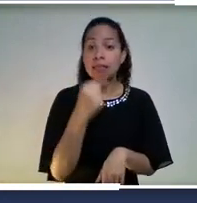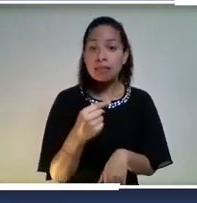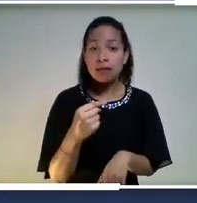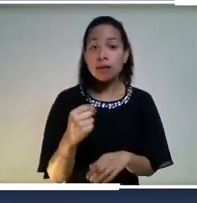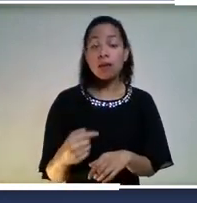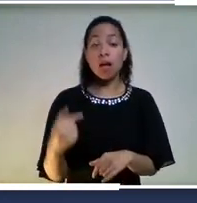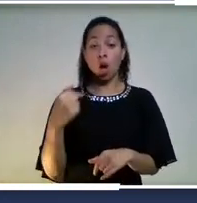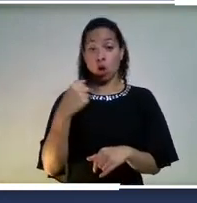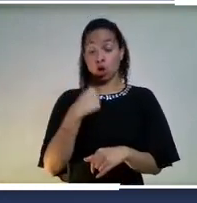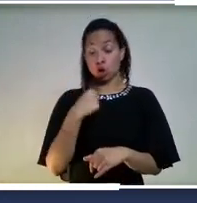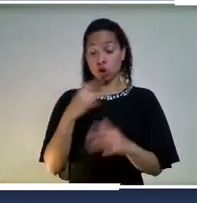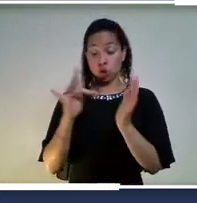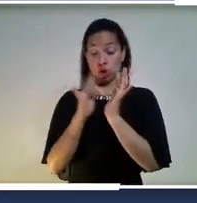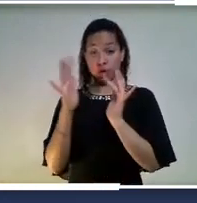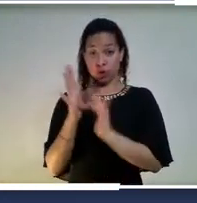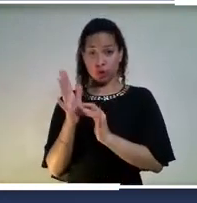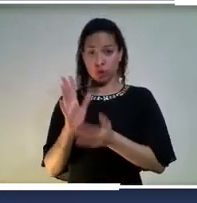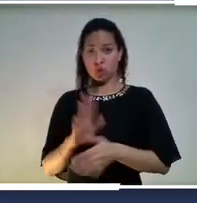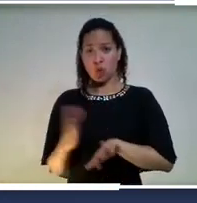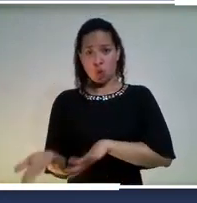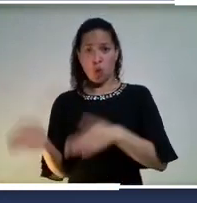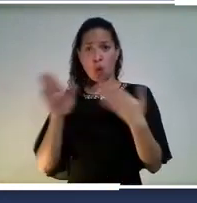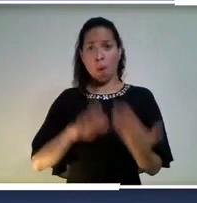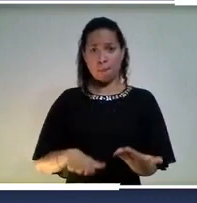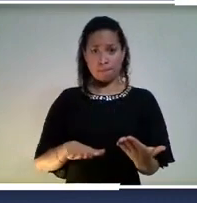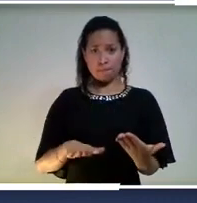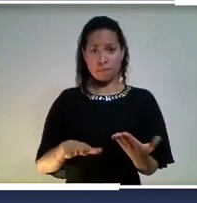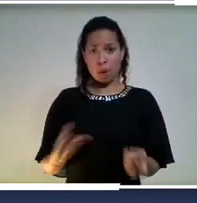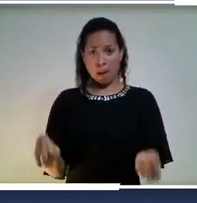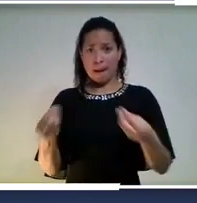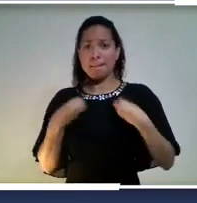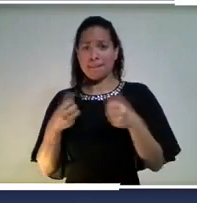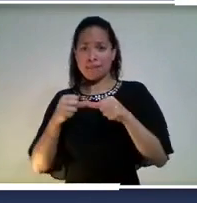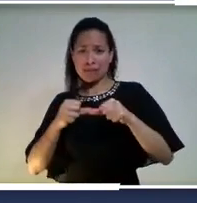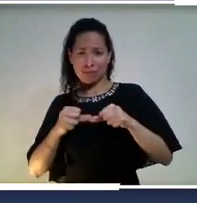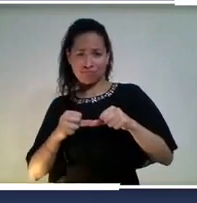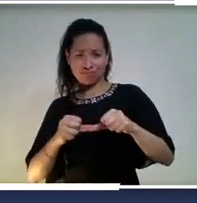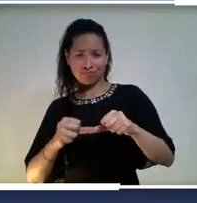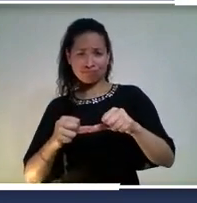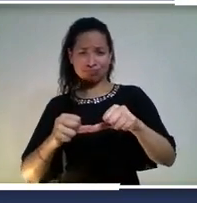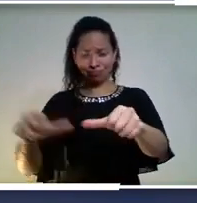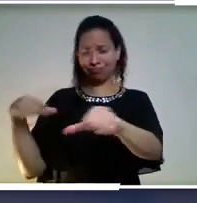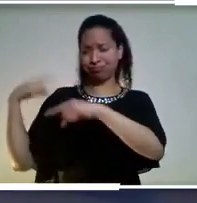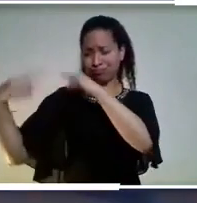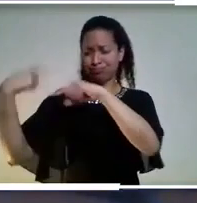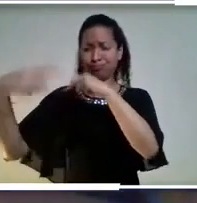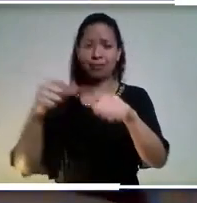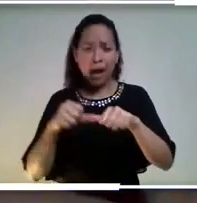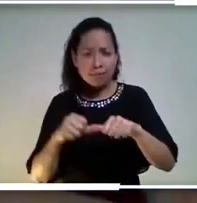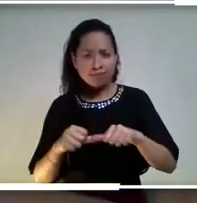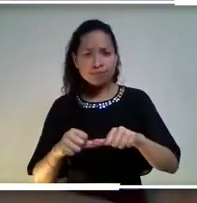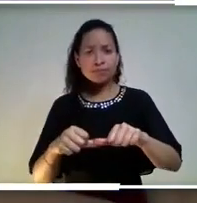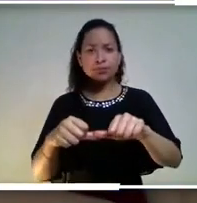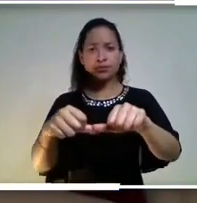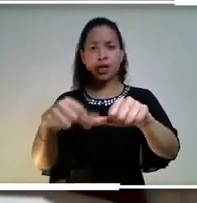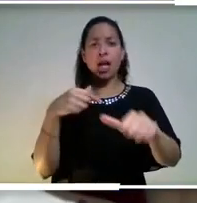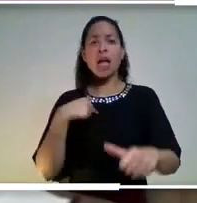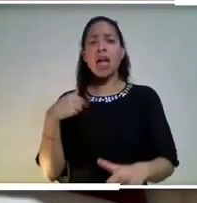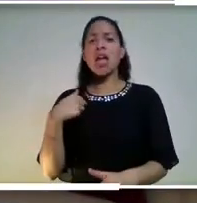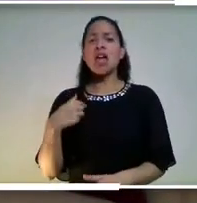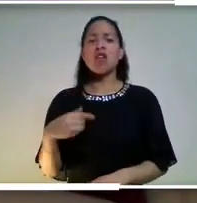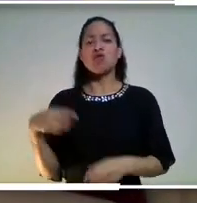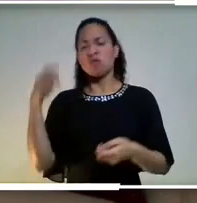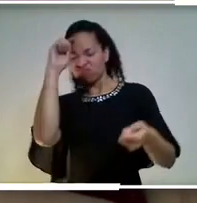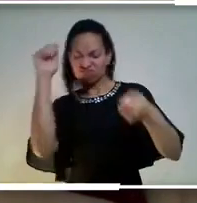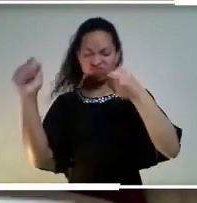que vivo por los siglos de los siglos amén y tengo las llaves de la muerte y de la ves si es